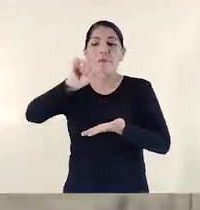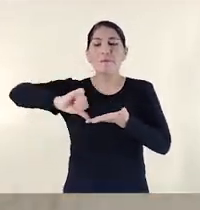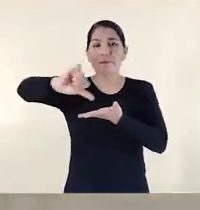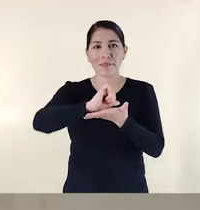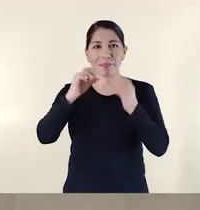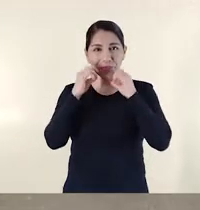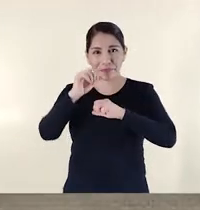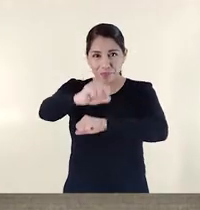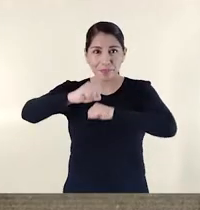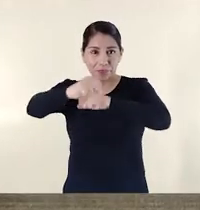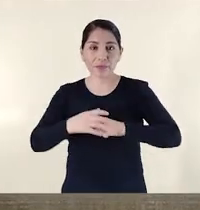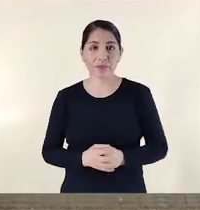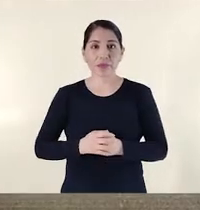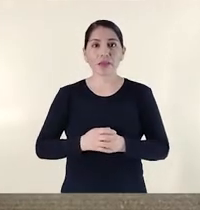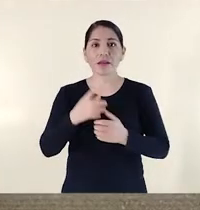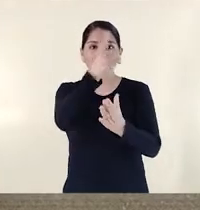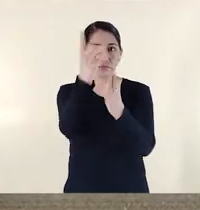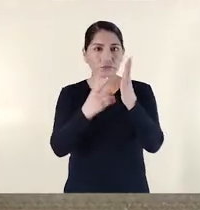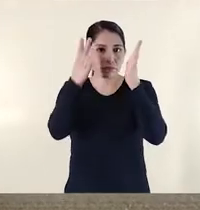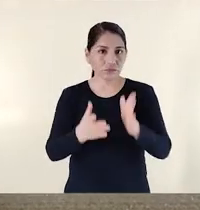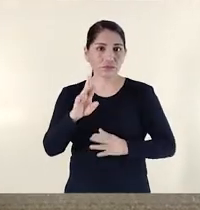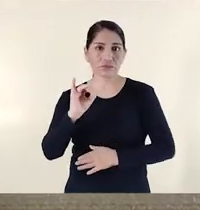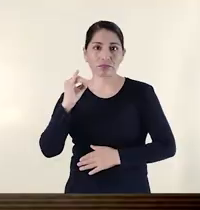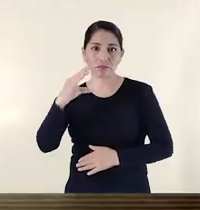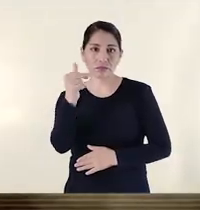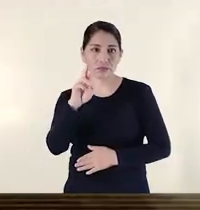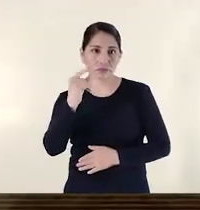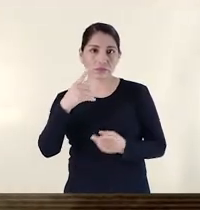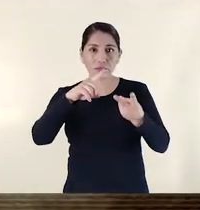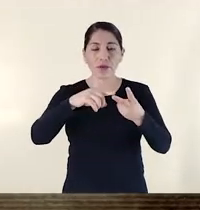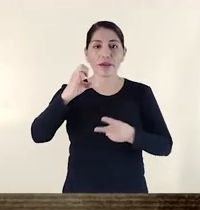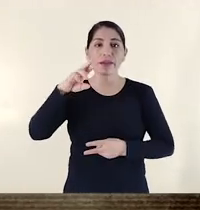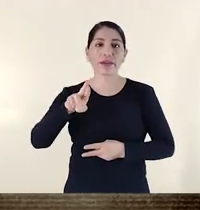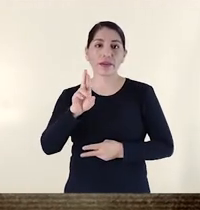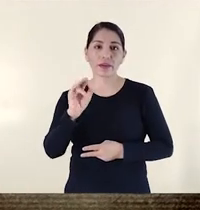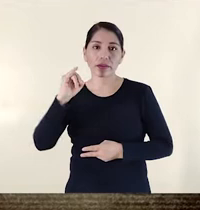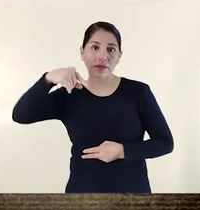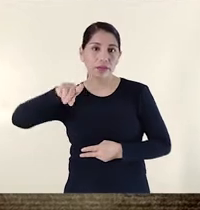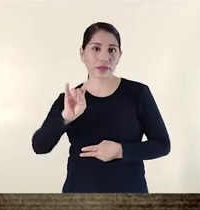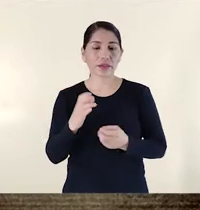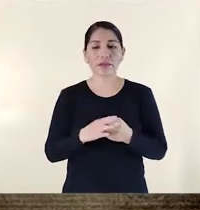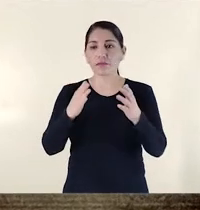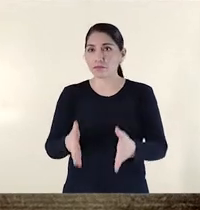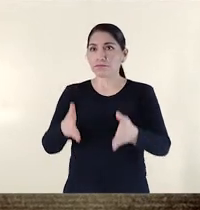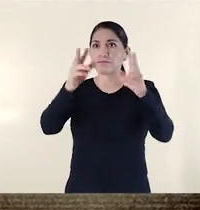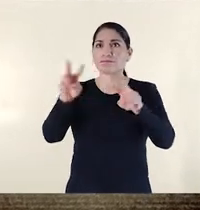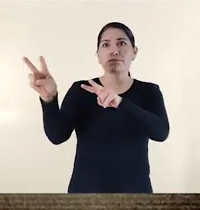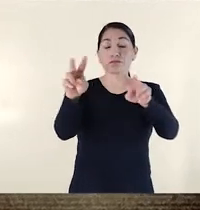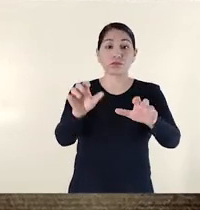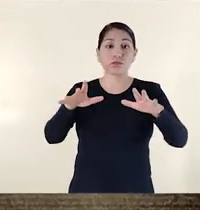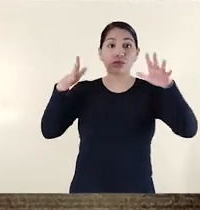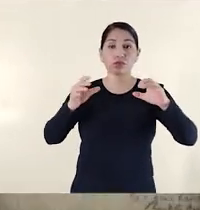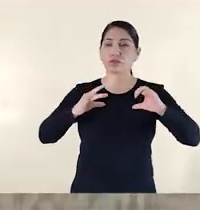Lima de entonces, la Plaza San Martín, diseñado por Ricardo de Jaxa Malachowski y Enrique Bianchi. El